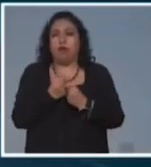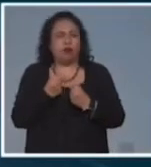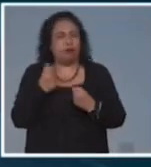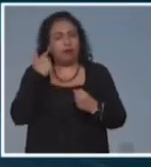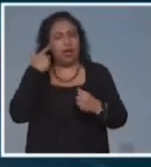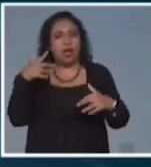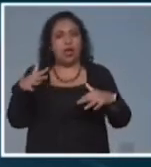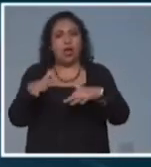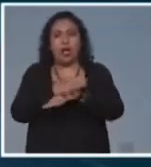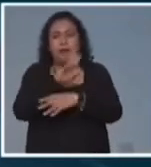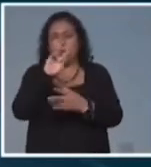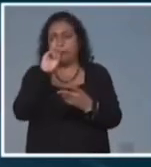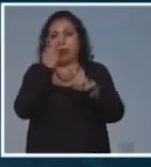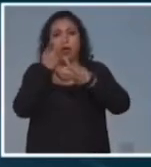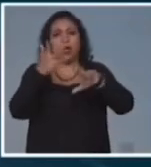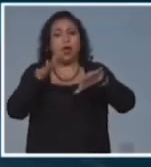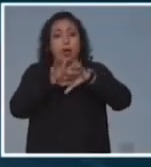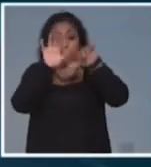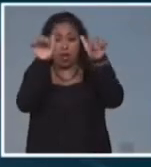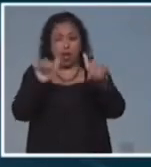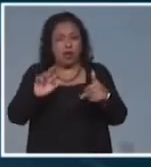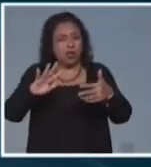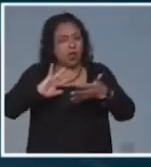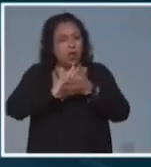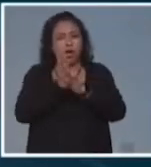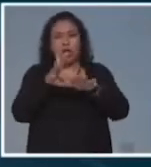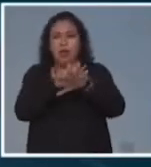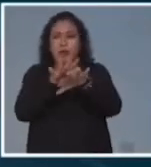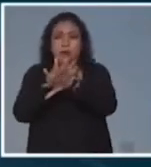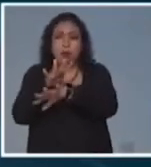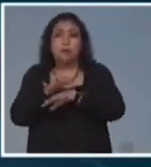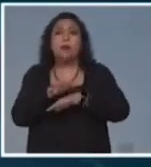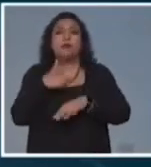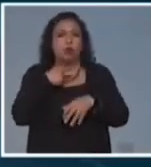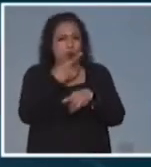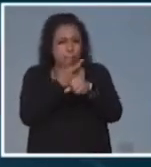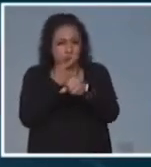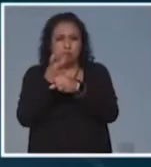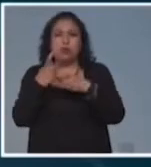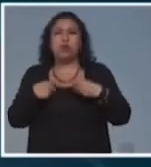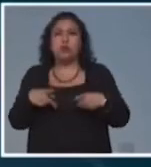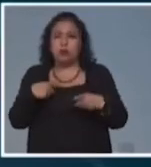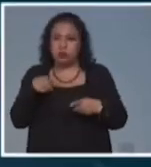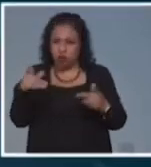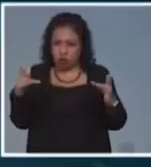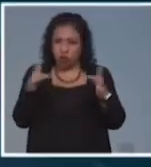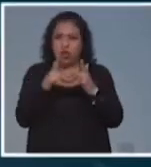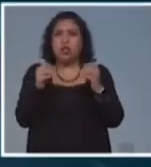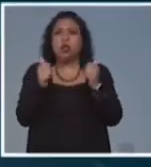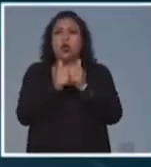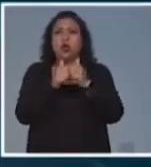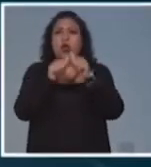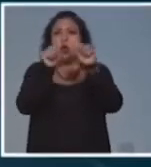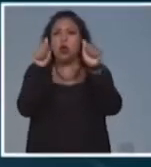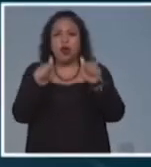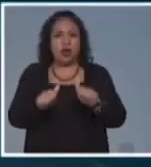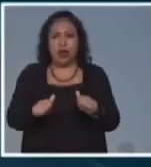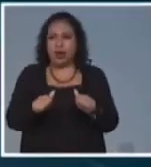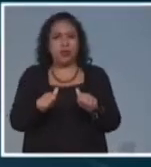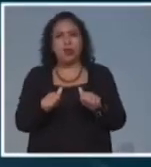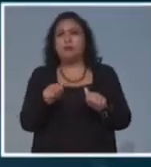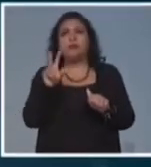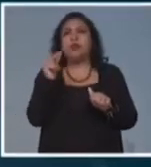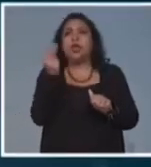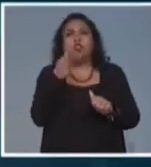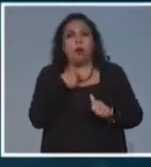cambiar, transforma, el arte transforma todo el tiempo. Entonces, por eso yo invito mucho a la gente a que conecte con el arte. No tenemos que